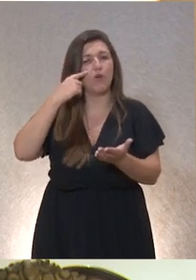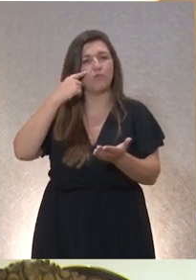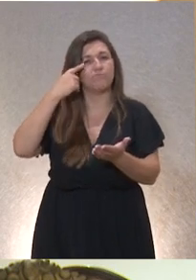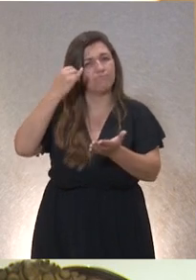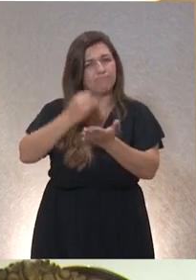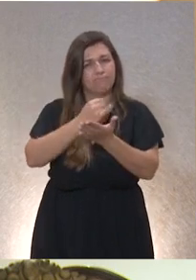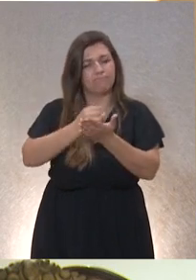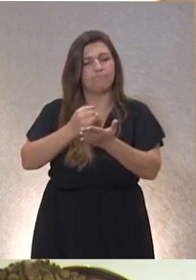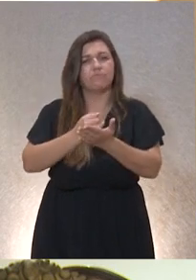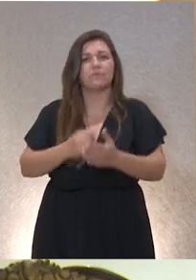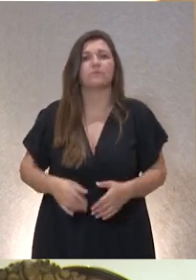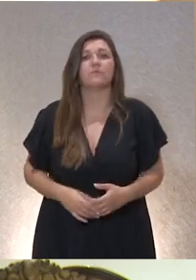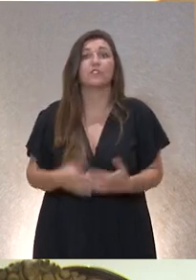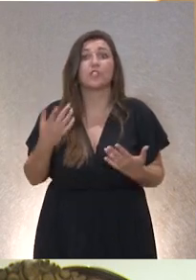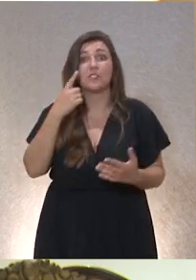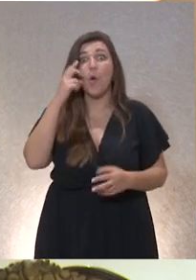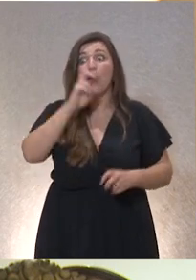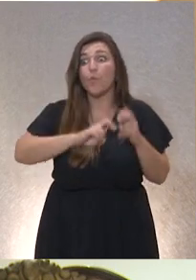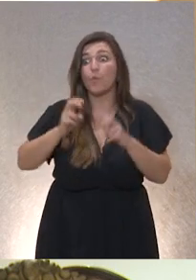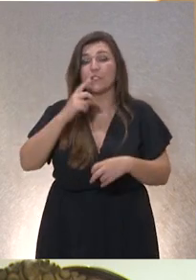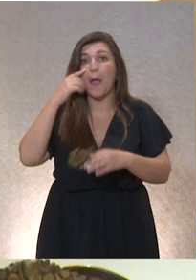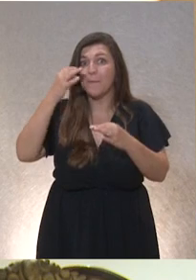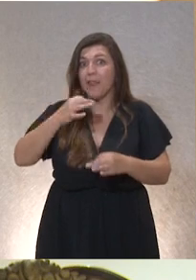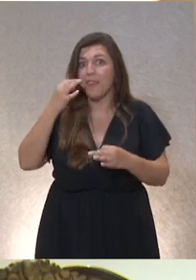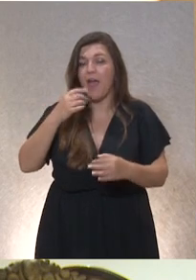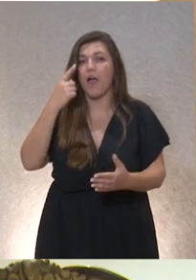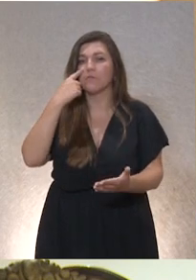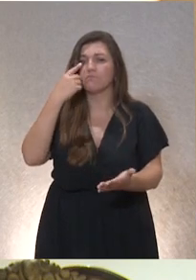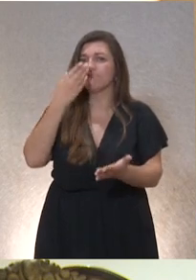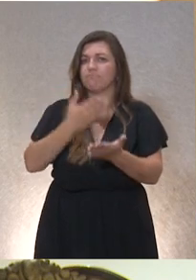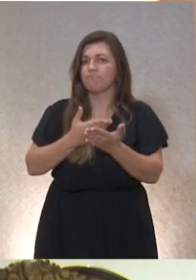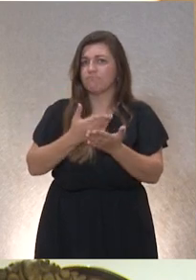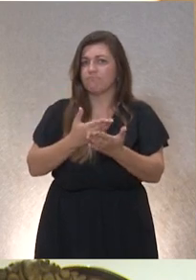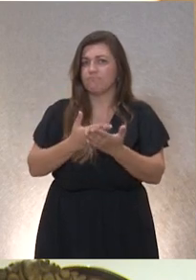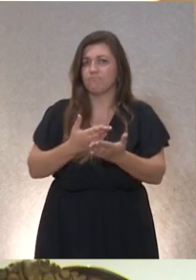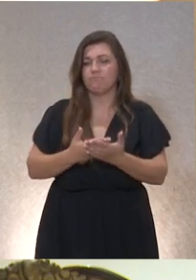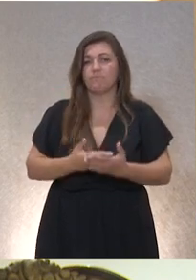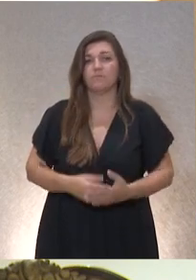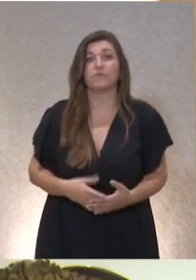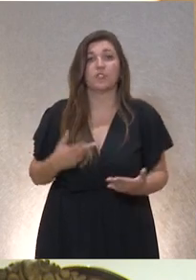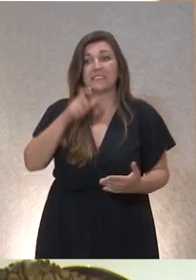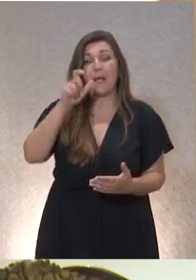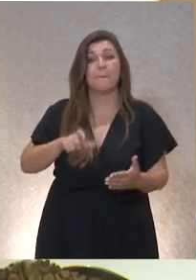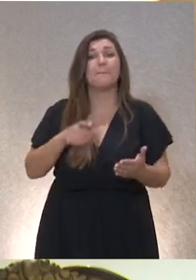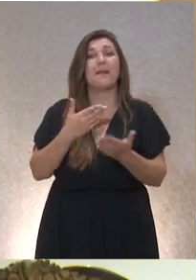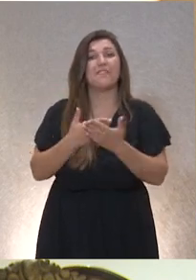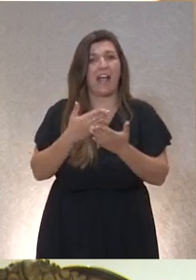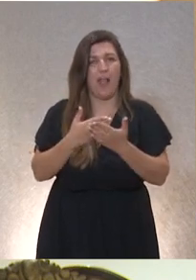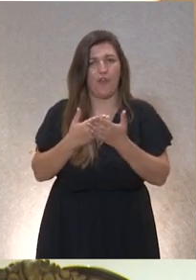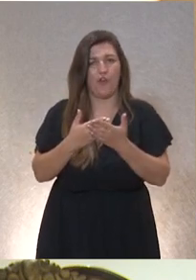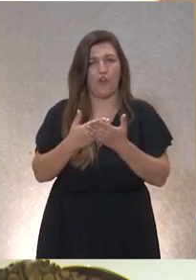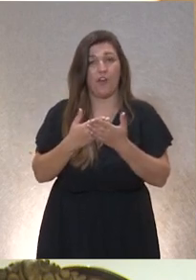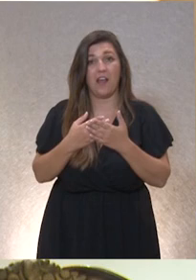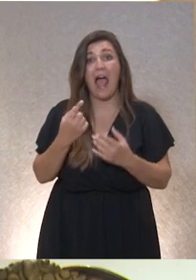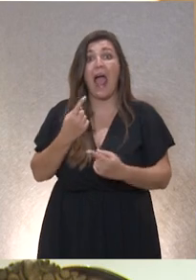oficio la búsqueda de la verdad verificando Bueno pues ahora además nos aparecen los verificadores periodistas en